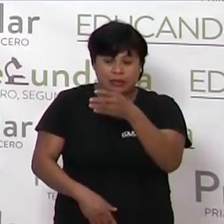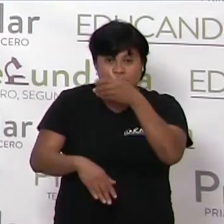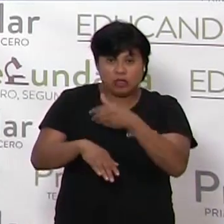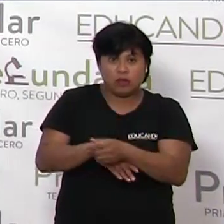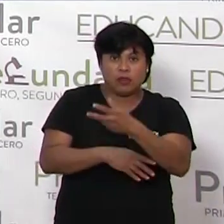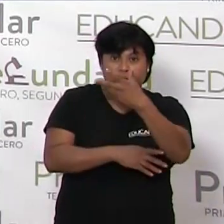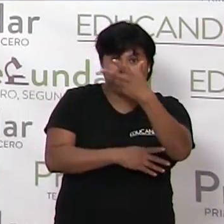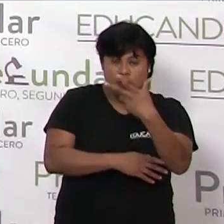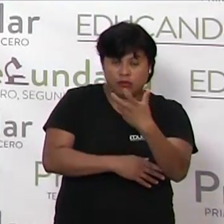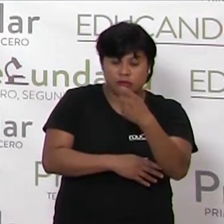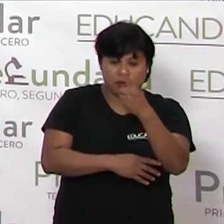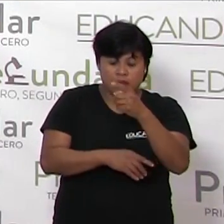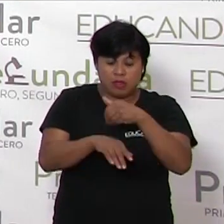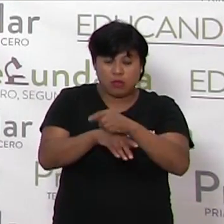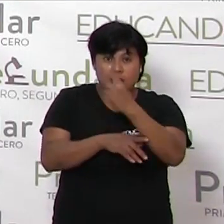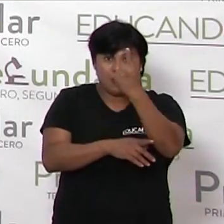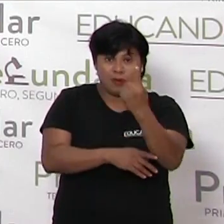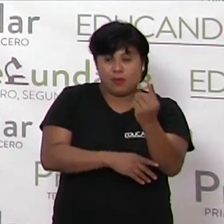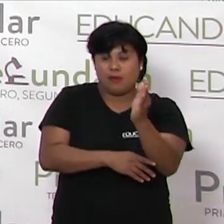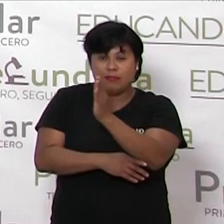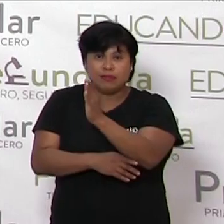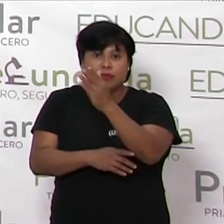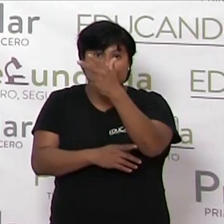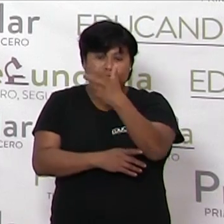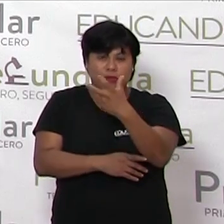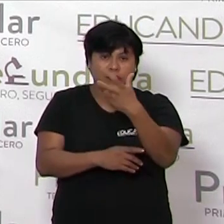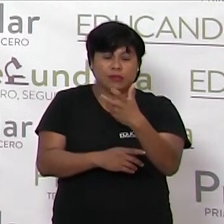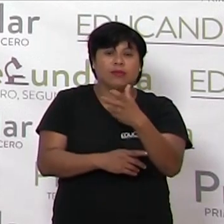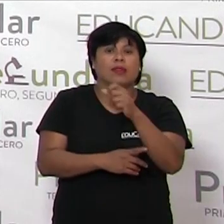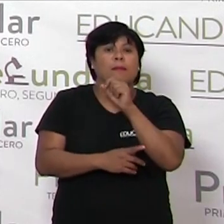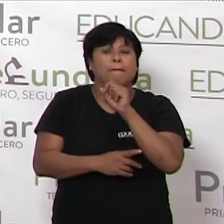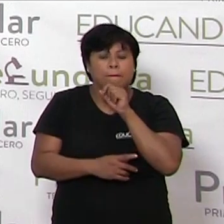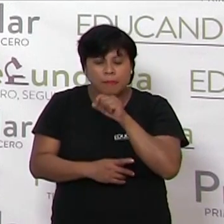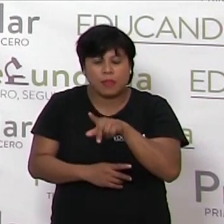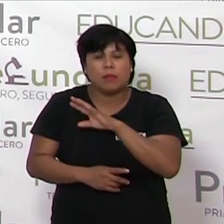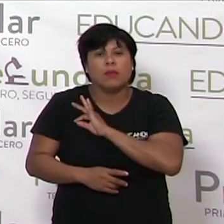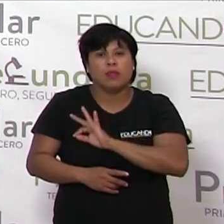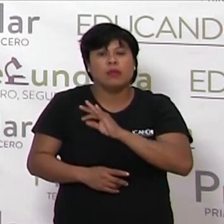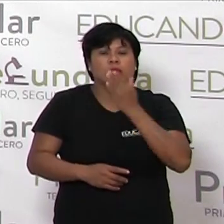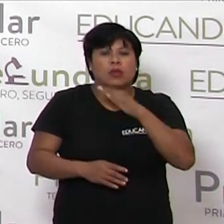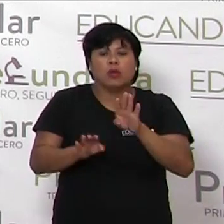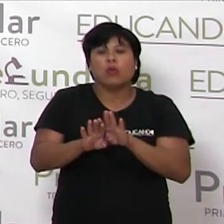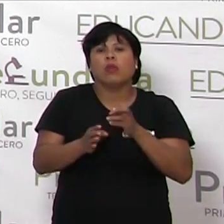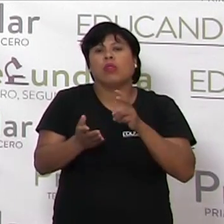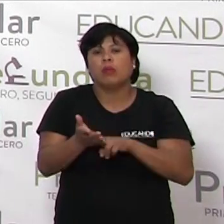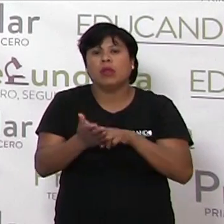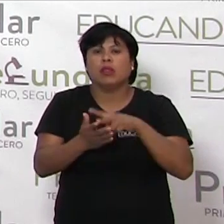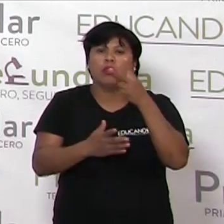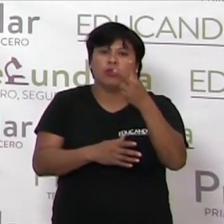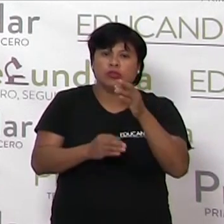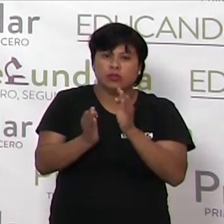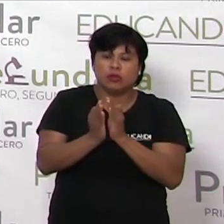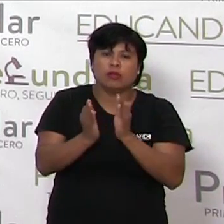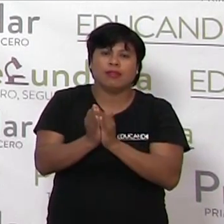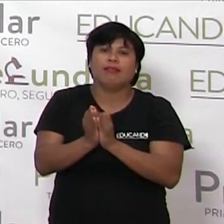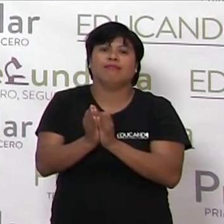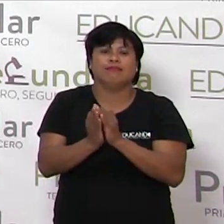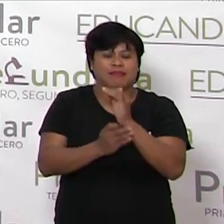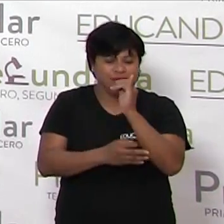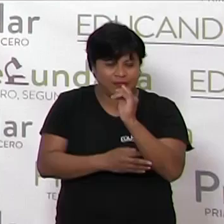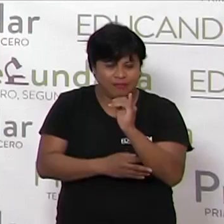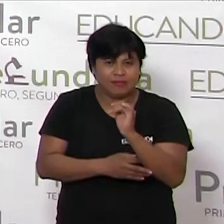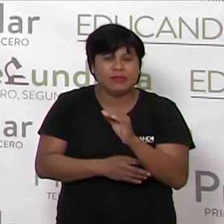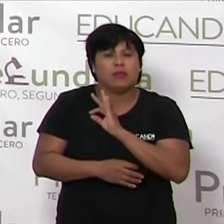A partir de este número, a partir de reconocer la unidad, niños y niñas, podemos saber cuánto cuestan 2 tortas,